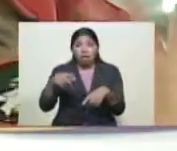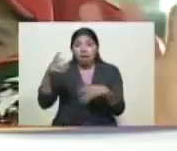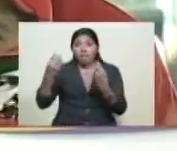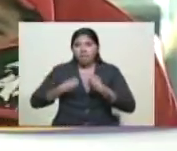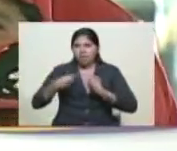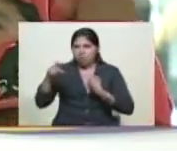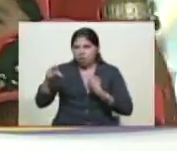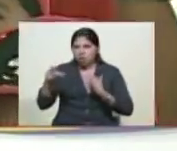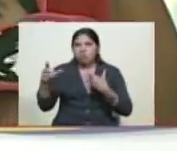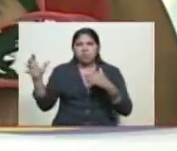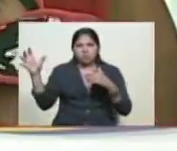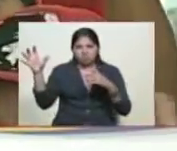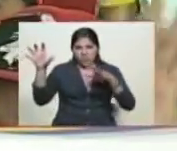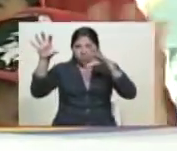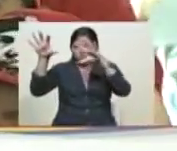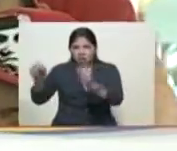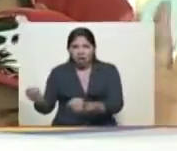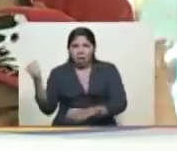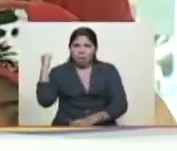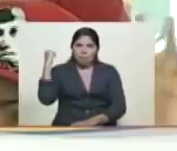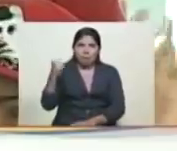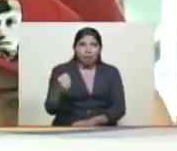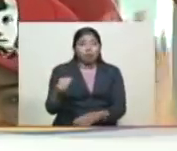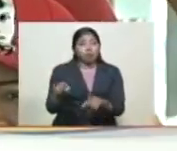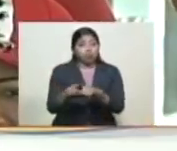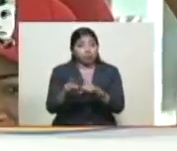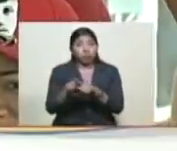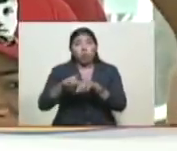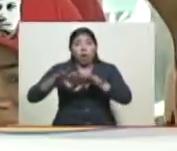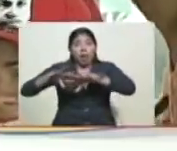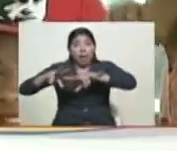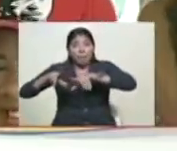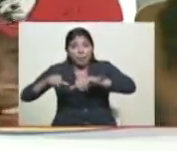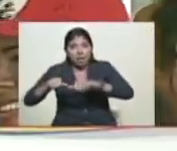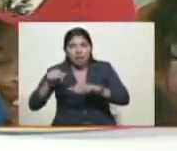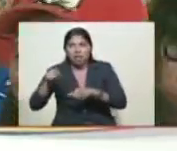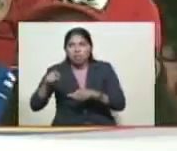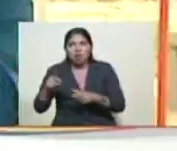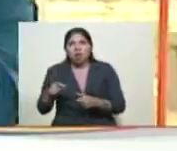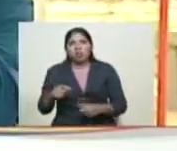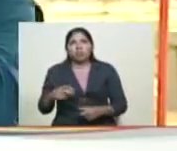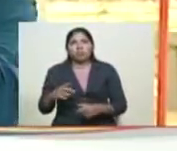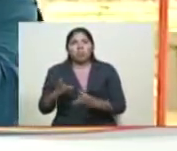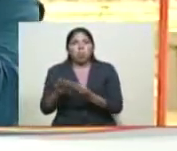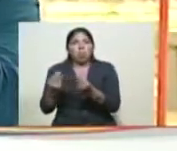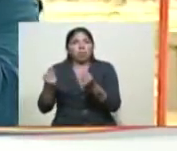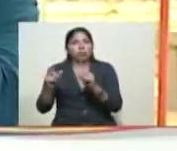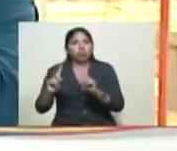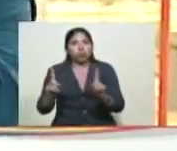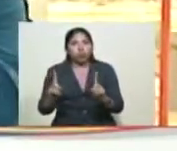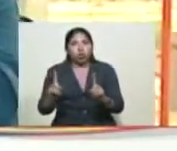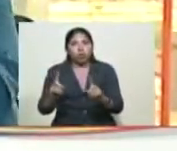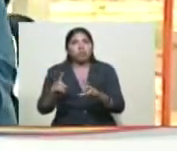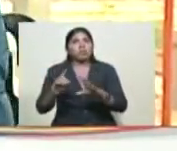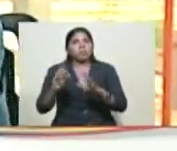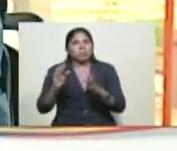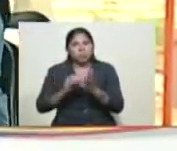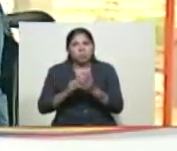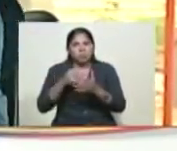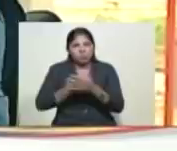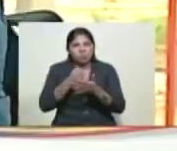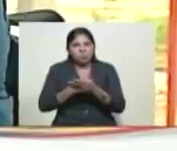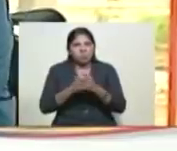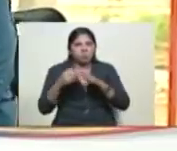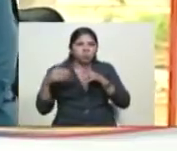es el capitalismo. Capitalismo venezolano es un zombi que se niega a morir y saca sus garras para hacerle daño al